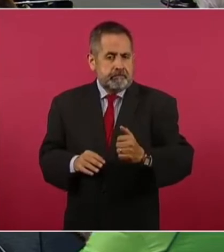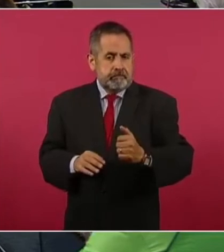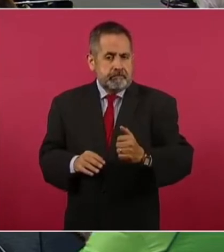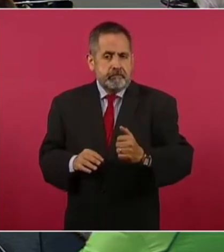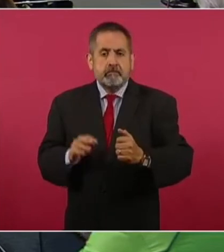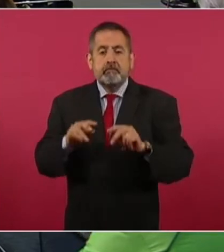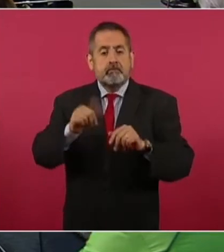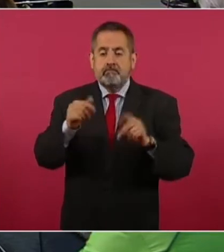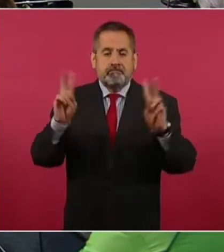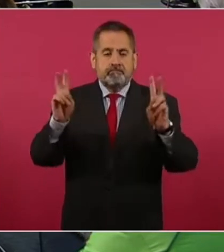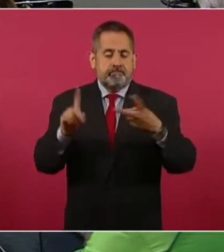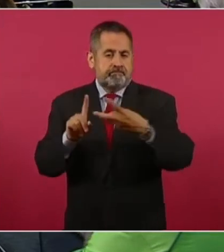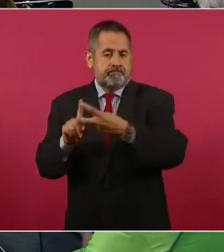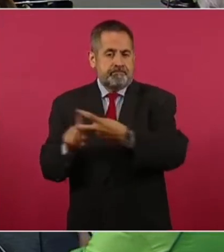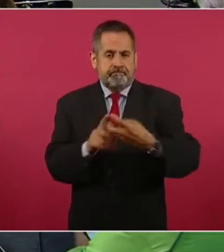secuestros,